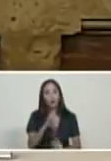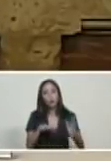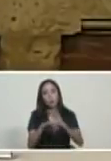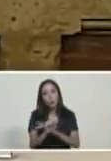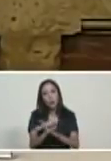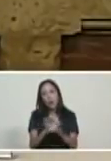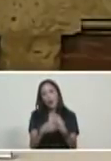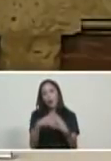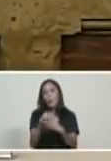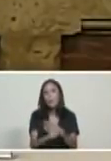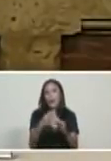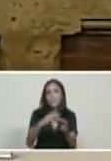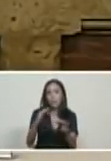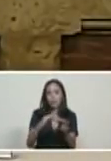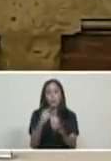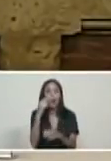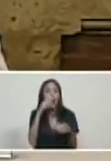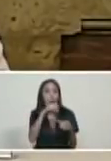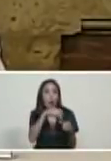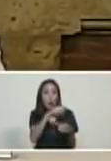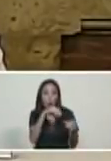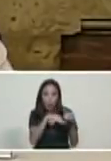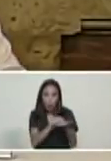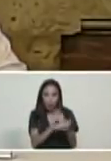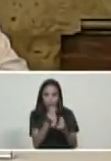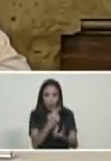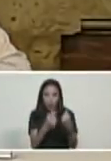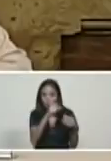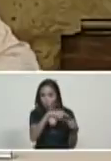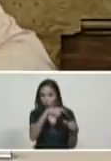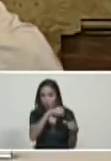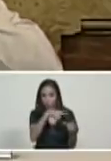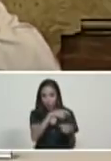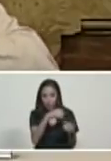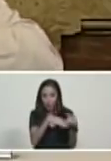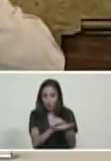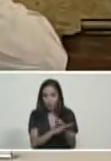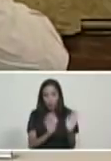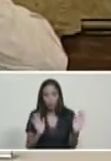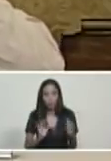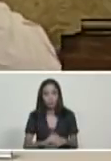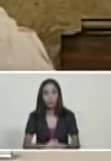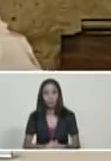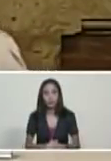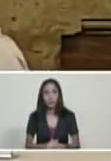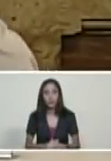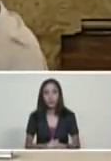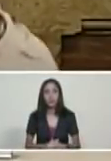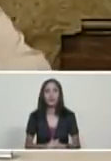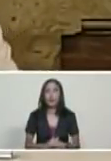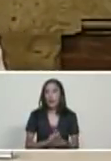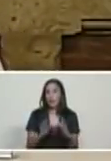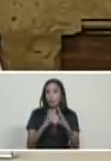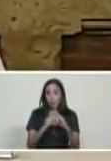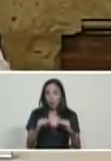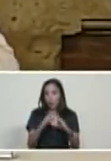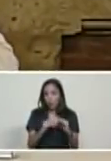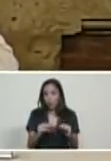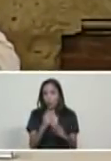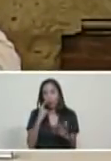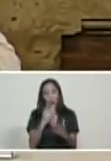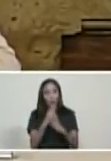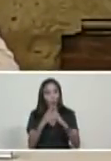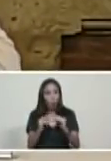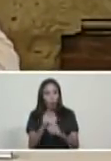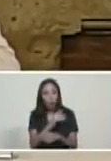Usted tiene sus bolívares allí garantizados que no se le deprecian, que tienen el factor de